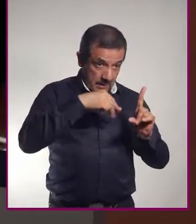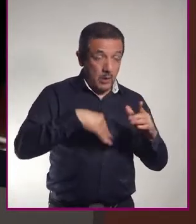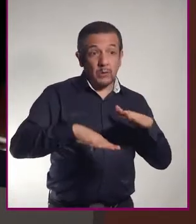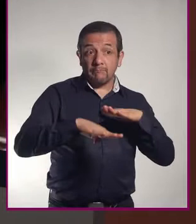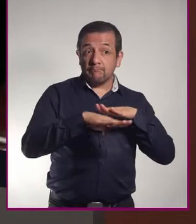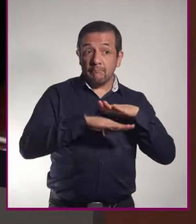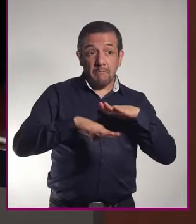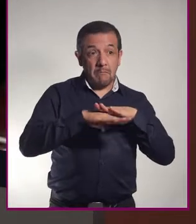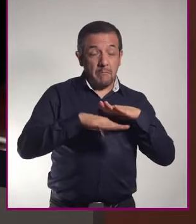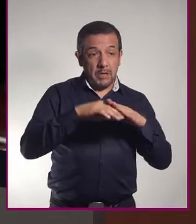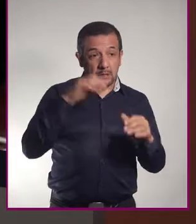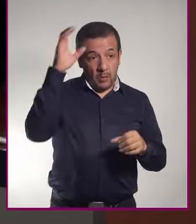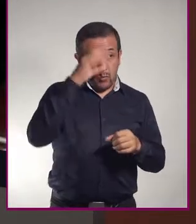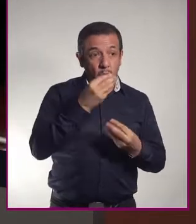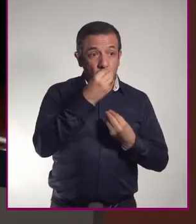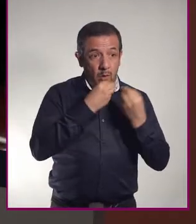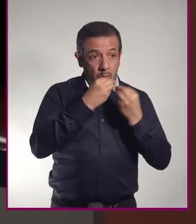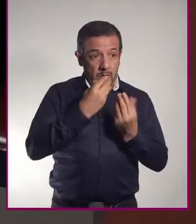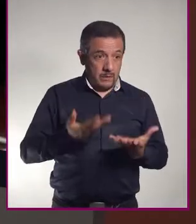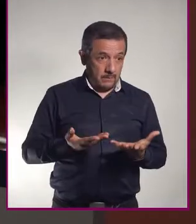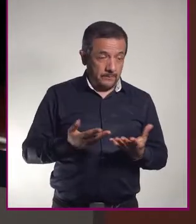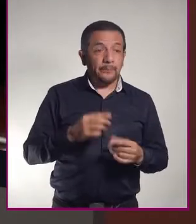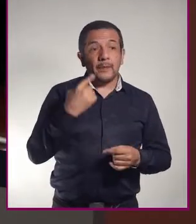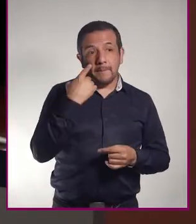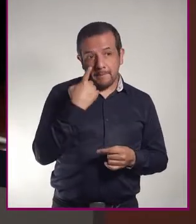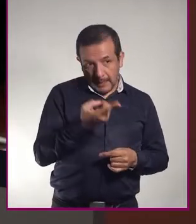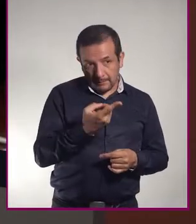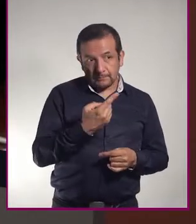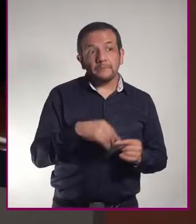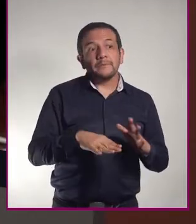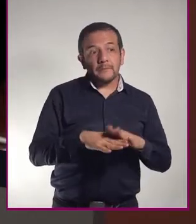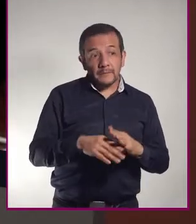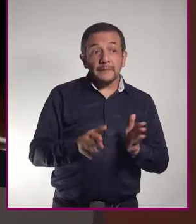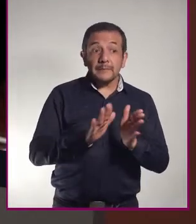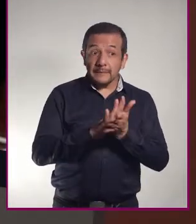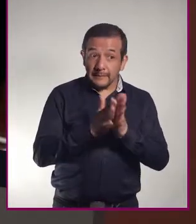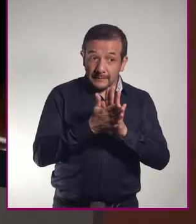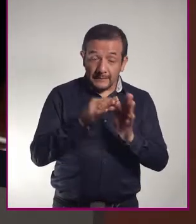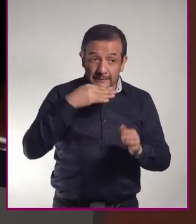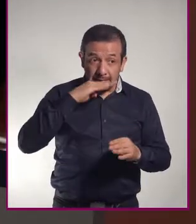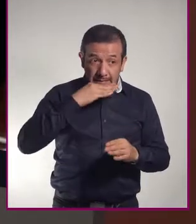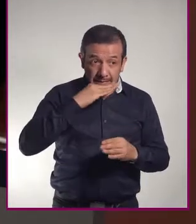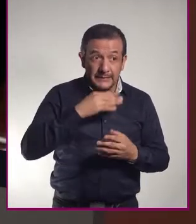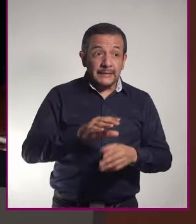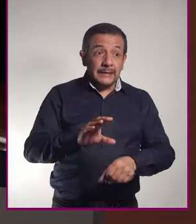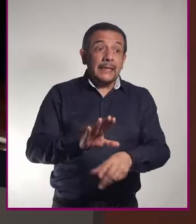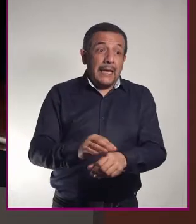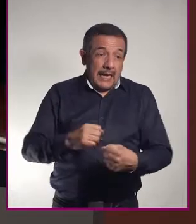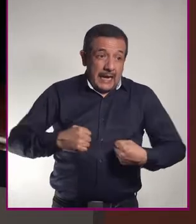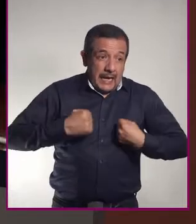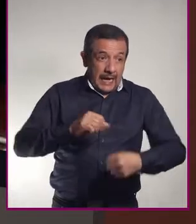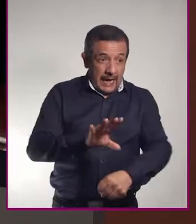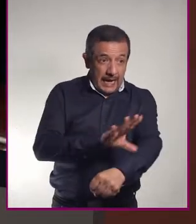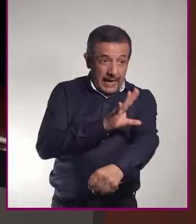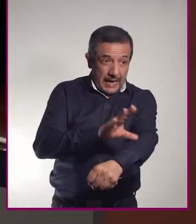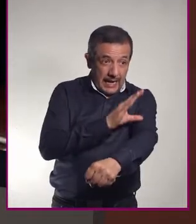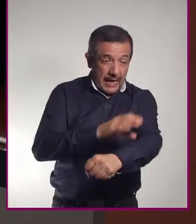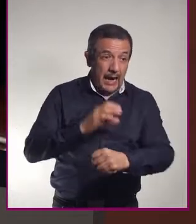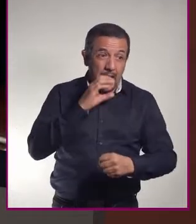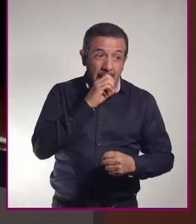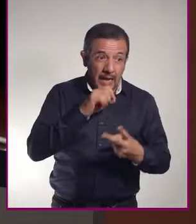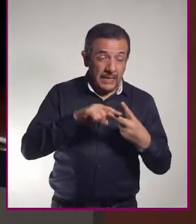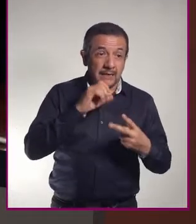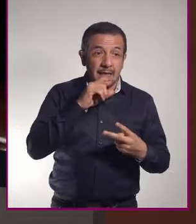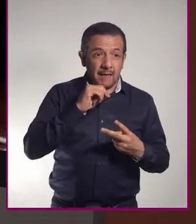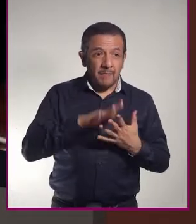de la cultura alimentaria. Es una fuente tanto de calorías como de proteínas